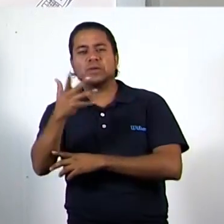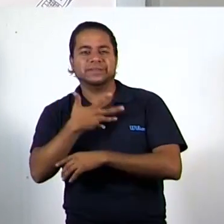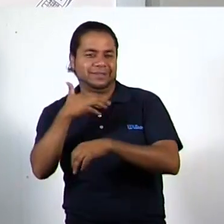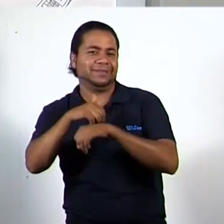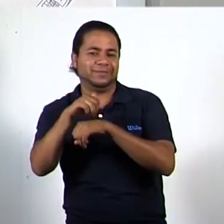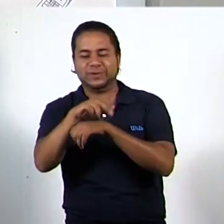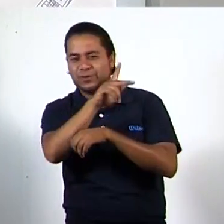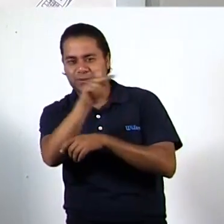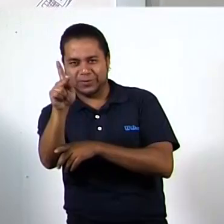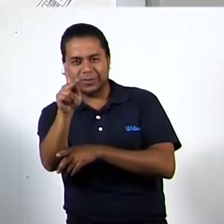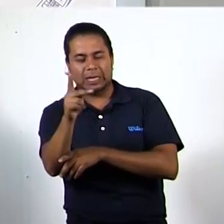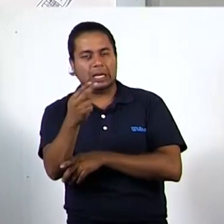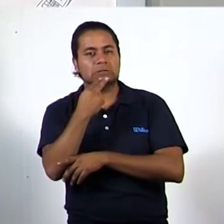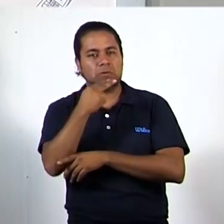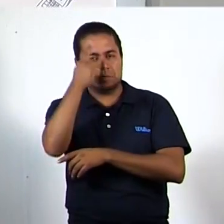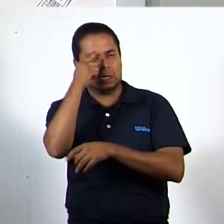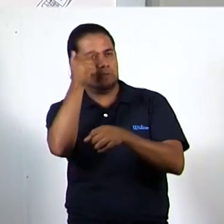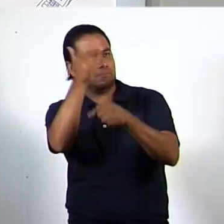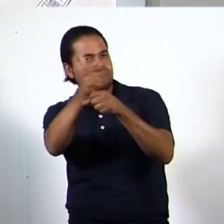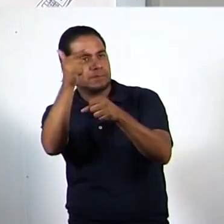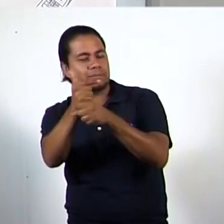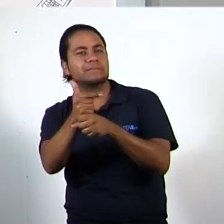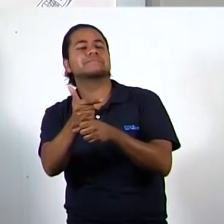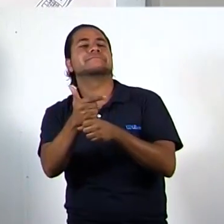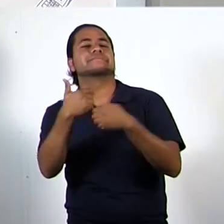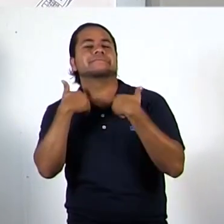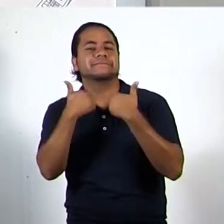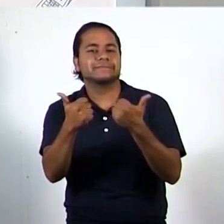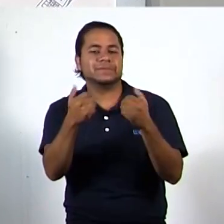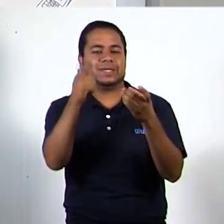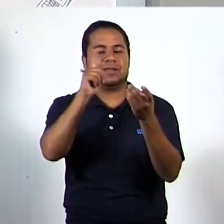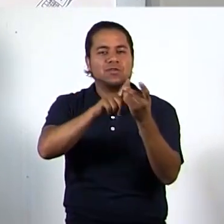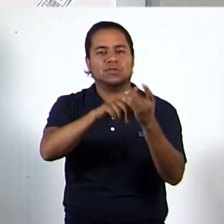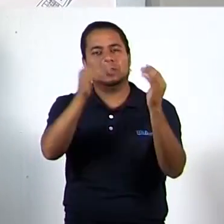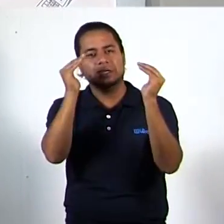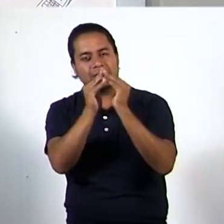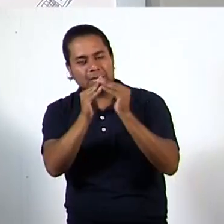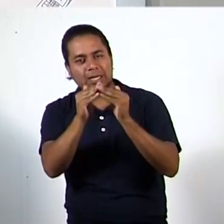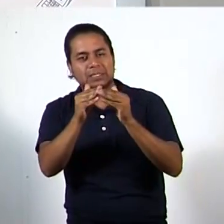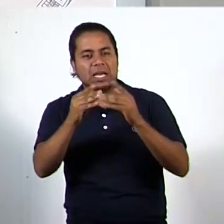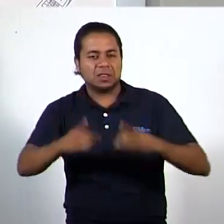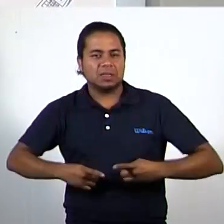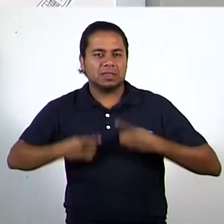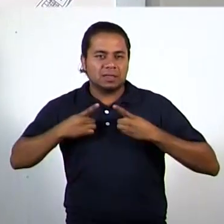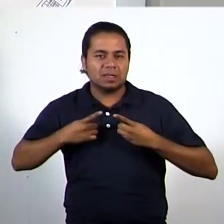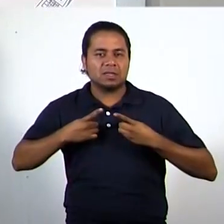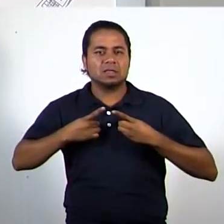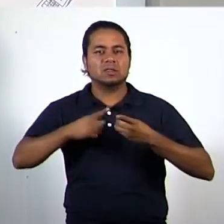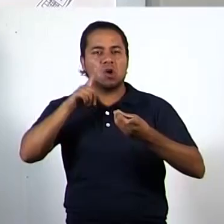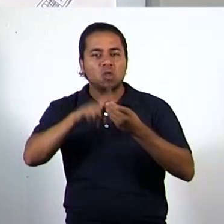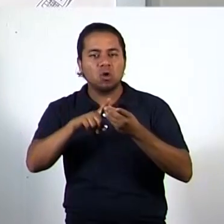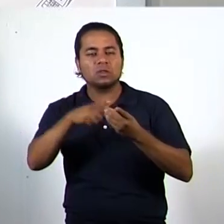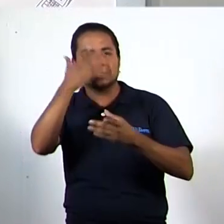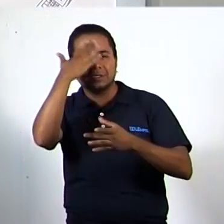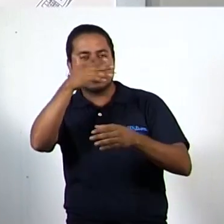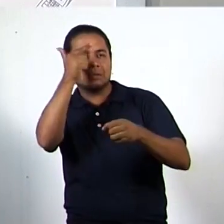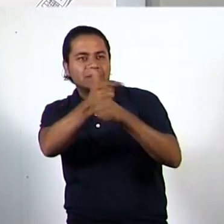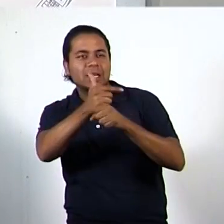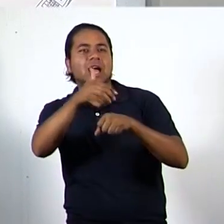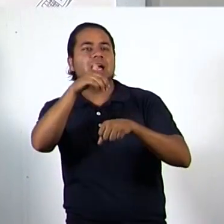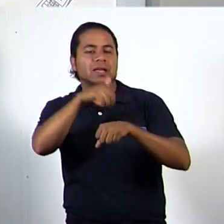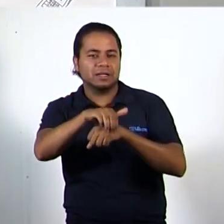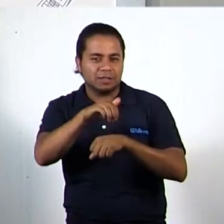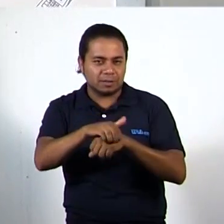Sí, sirve para localizar más fácilmente o para identificar qué casa o qué domicilio es. Otra situación